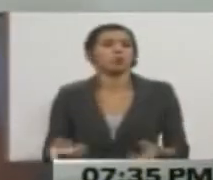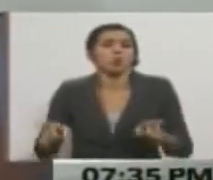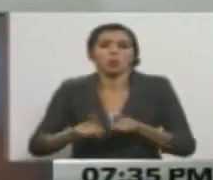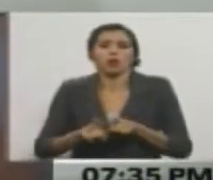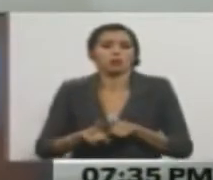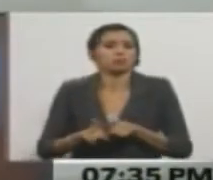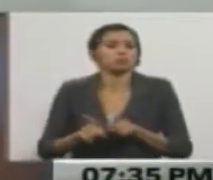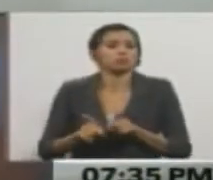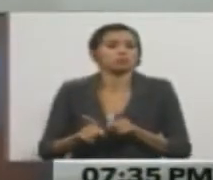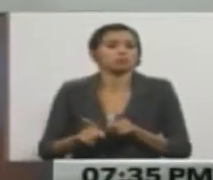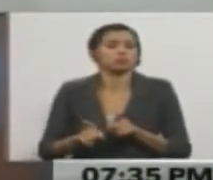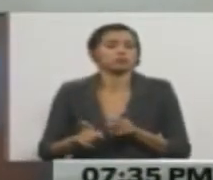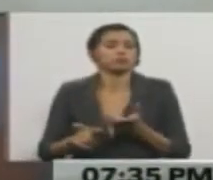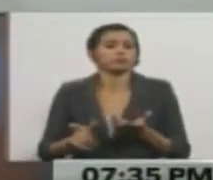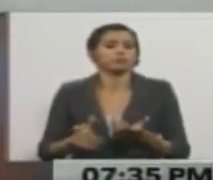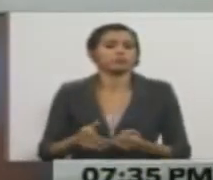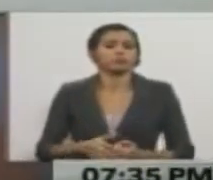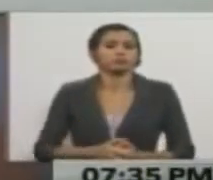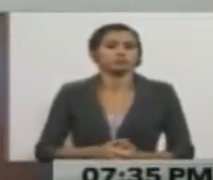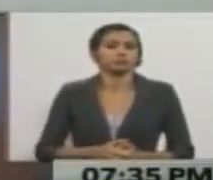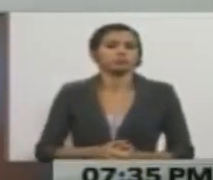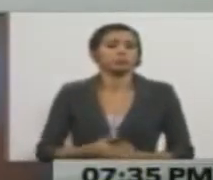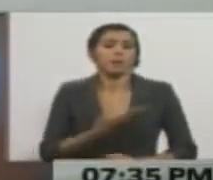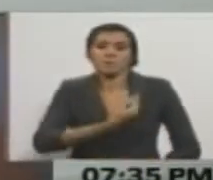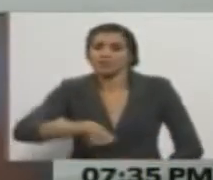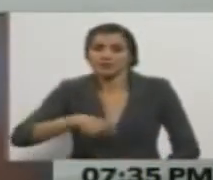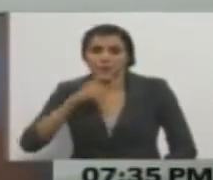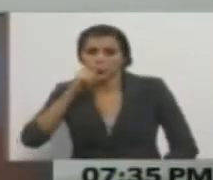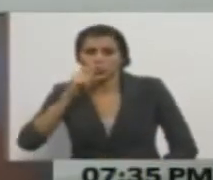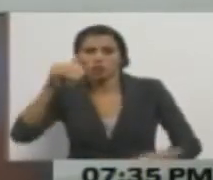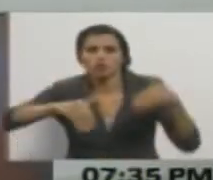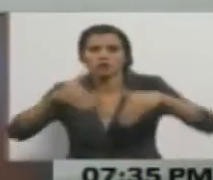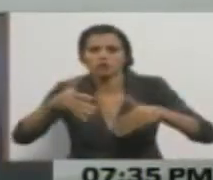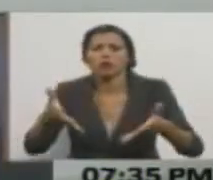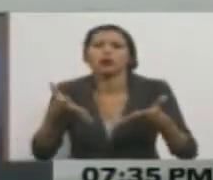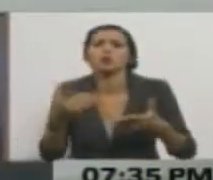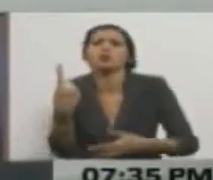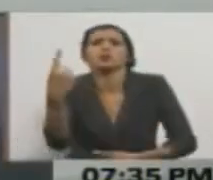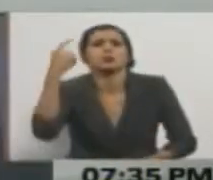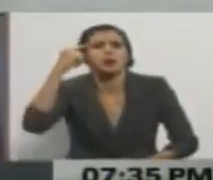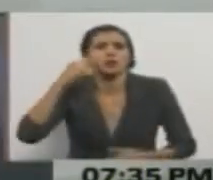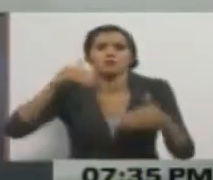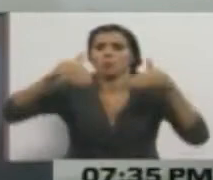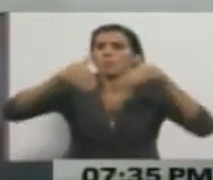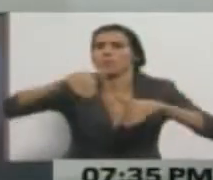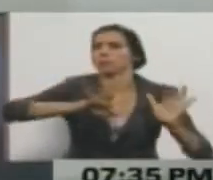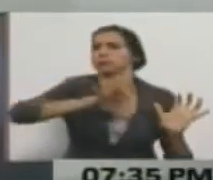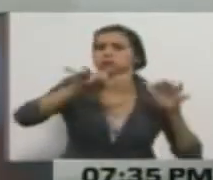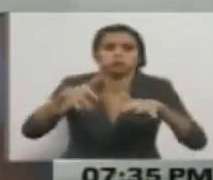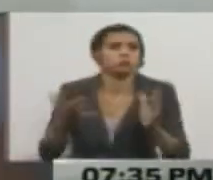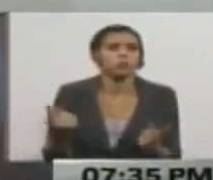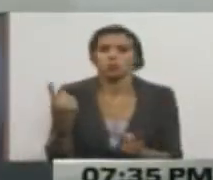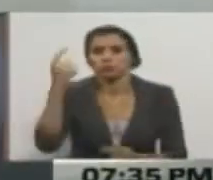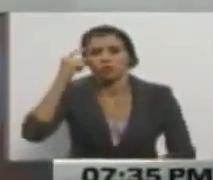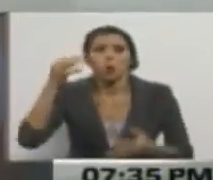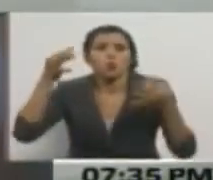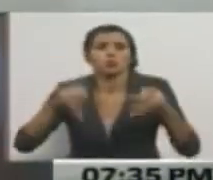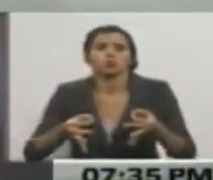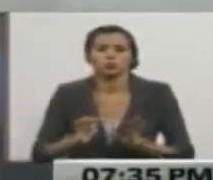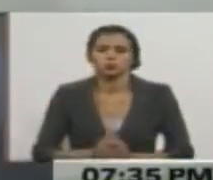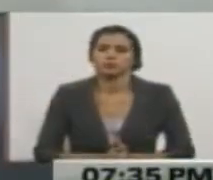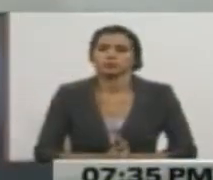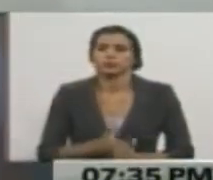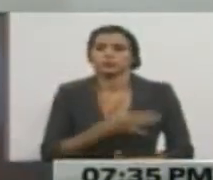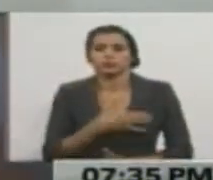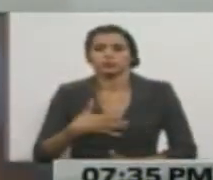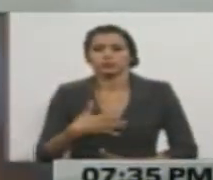escucharon, se eligió en un día. Miren, yo quisiera traer a